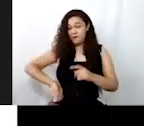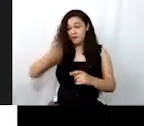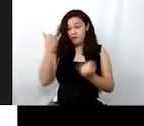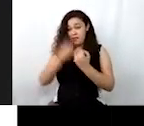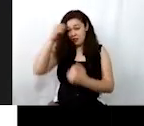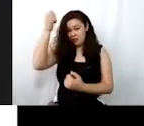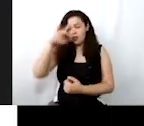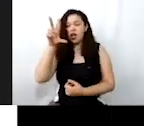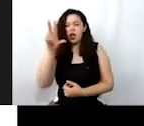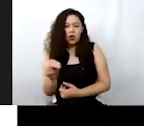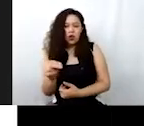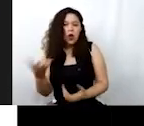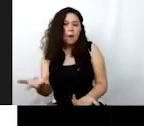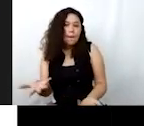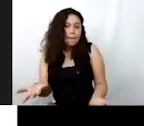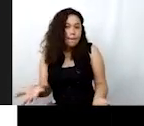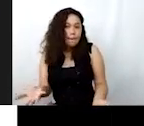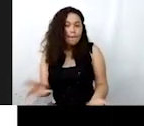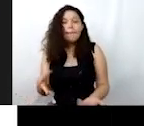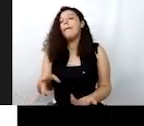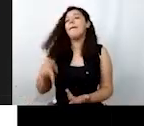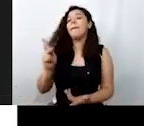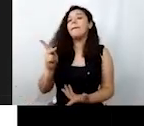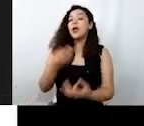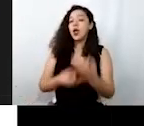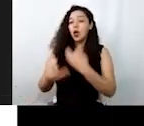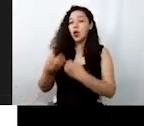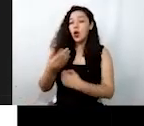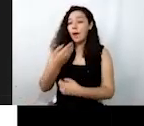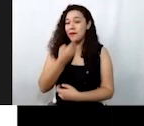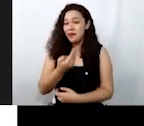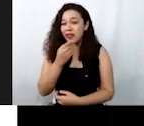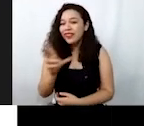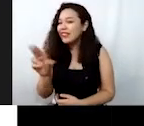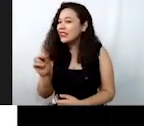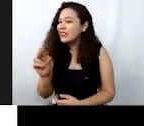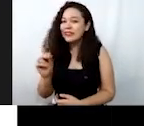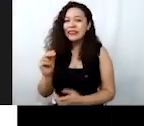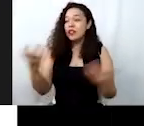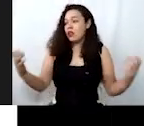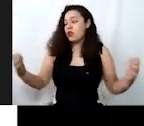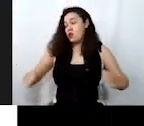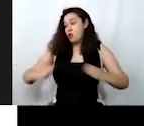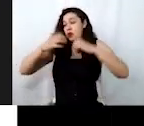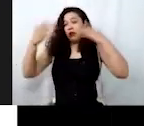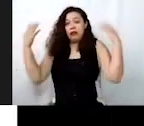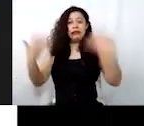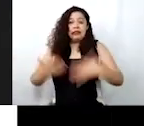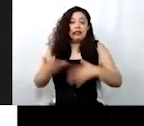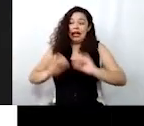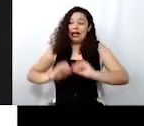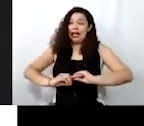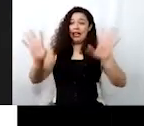no andamos nada bien. La emergencia es más que clara y pues la oportunidad está